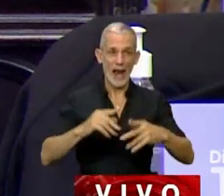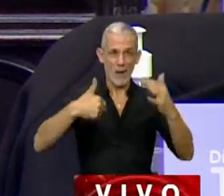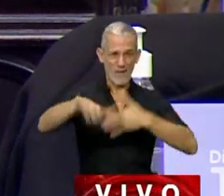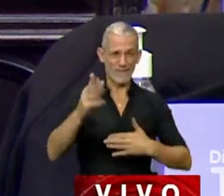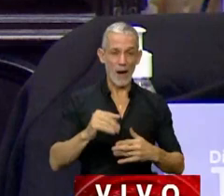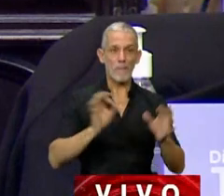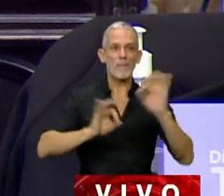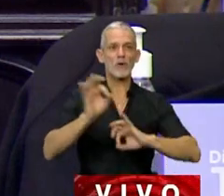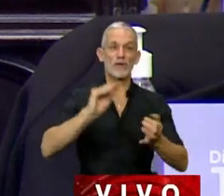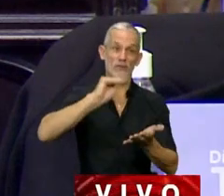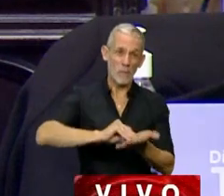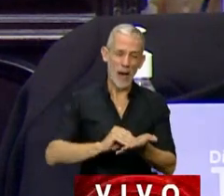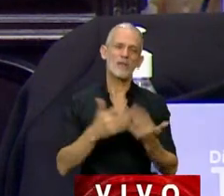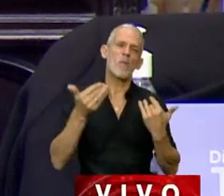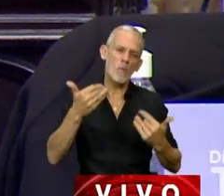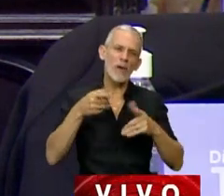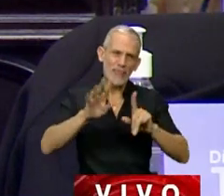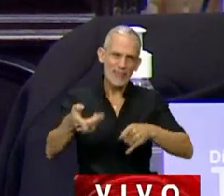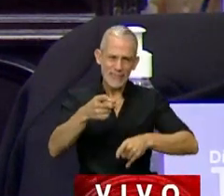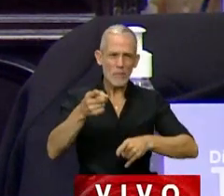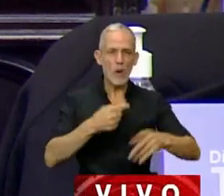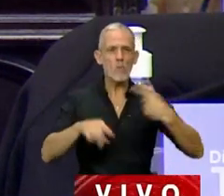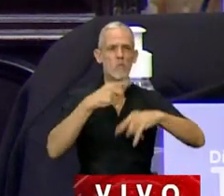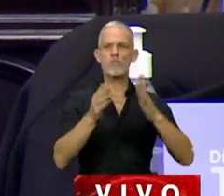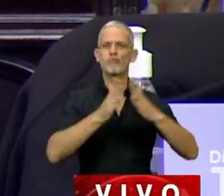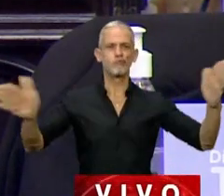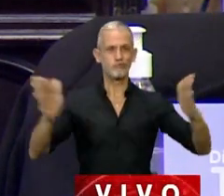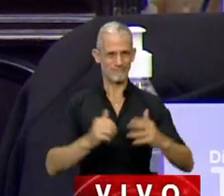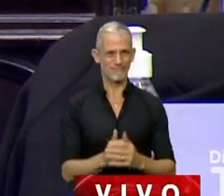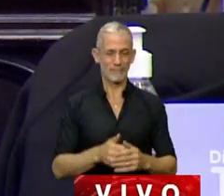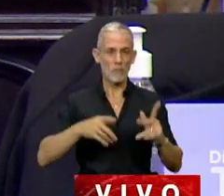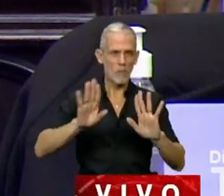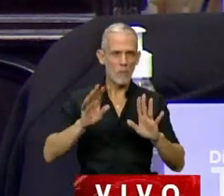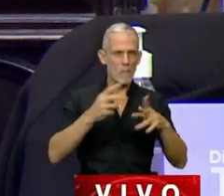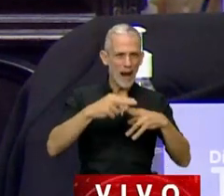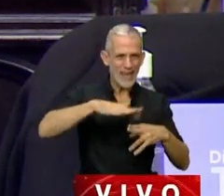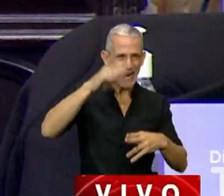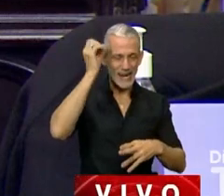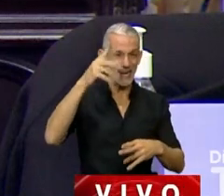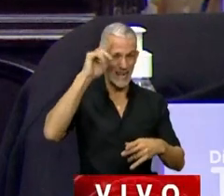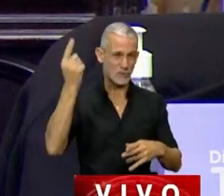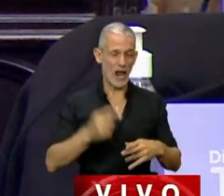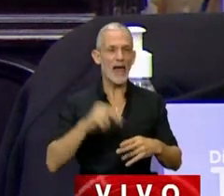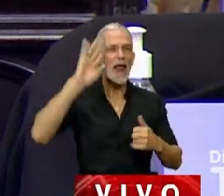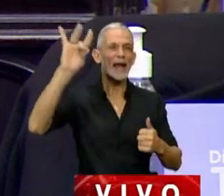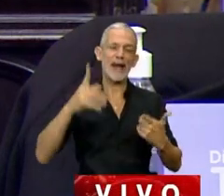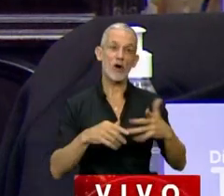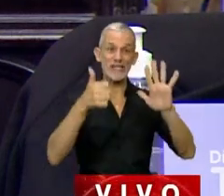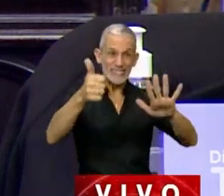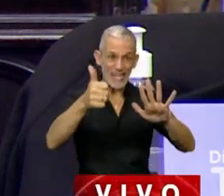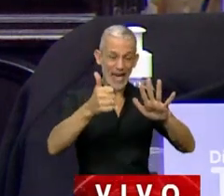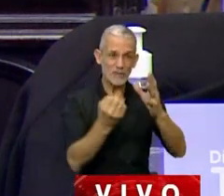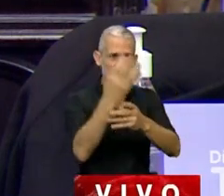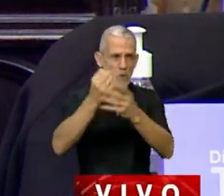próximos proyectos y también tengan una gran gestión en parques nacionales. Nosotros rompimos el récord de la creación de parques nacionales con 6